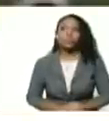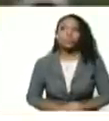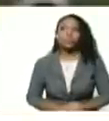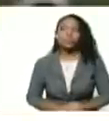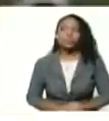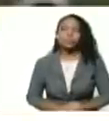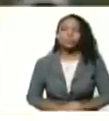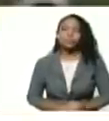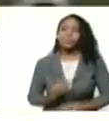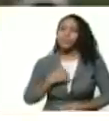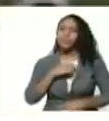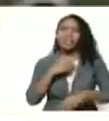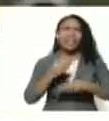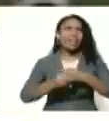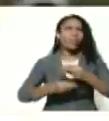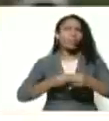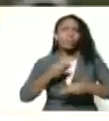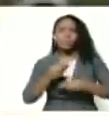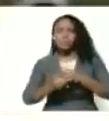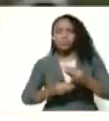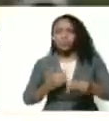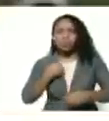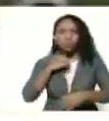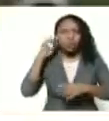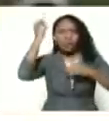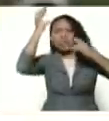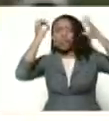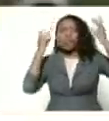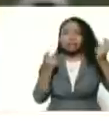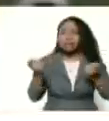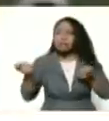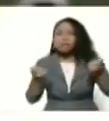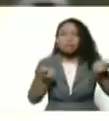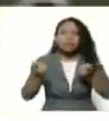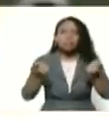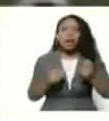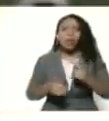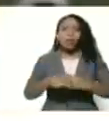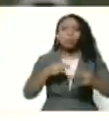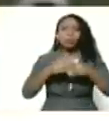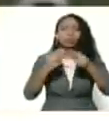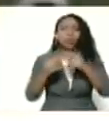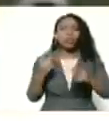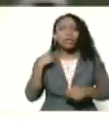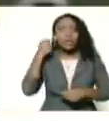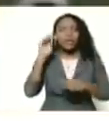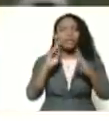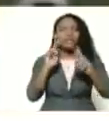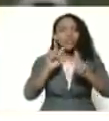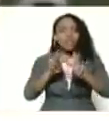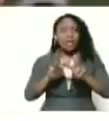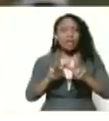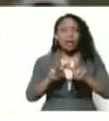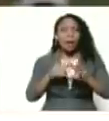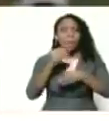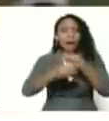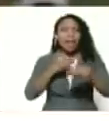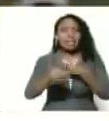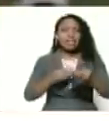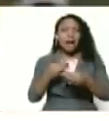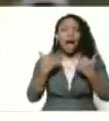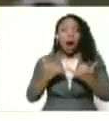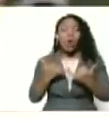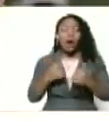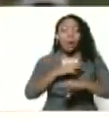¿Qué no hemos hecho? ¿Ah? Para mantener la construcción de vivienda, por ejemplo. Para relanzar ahora la